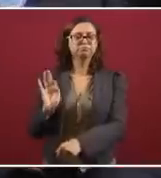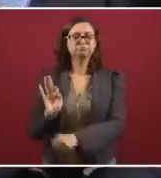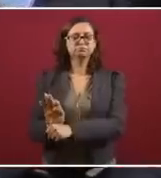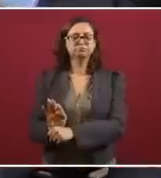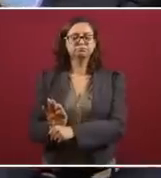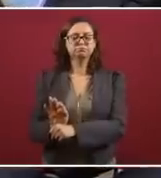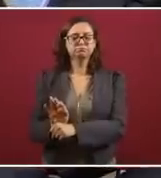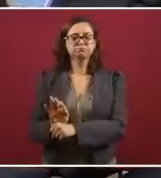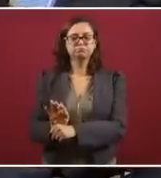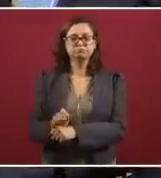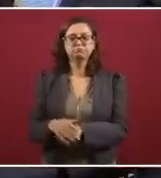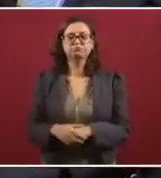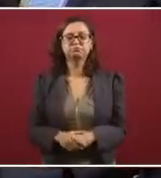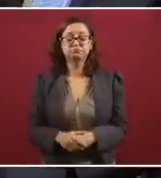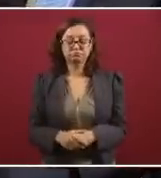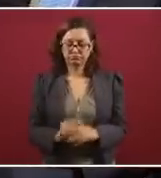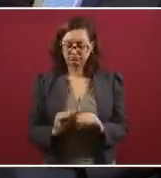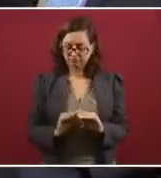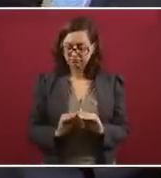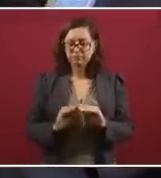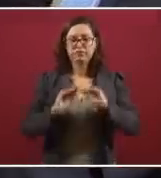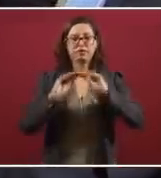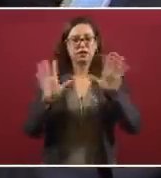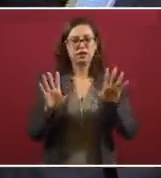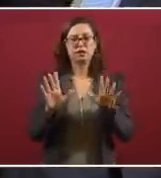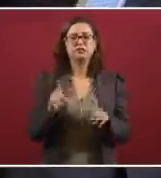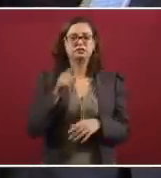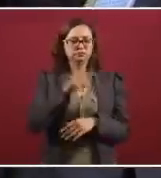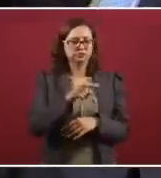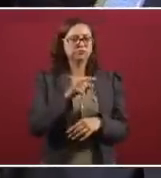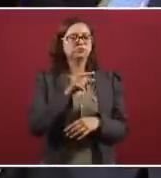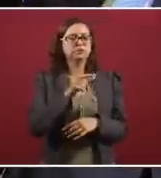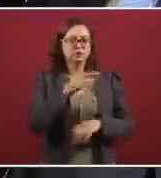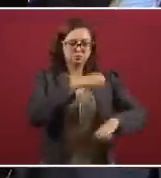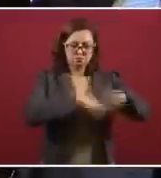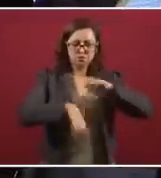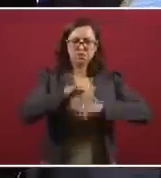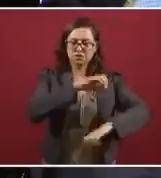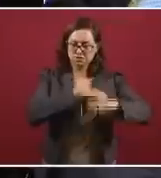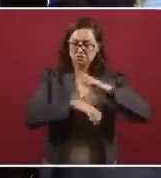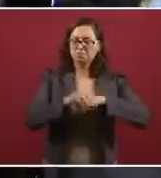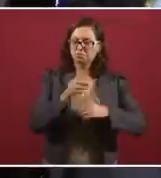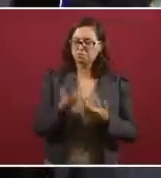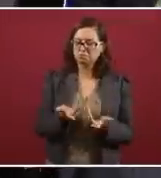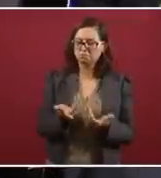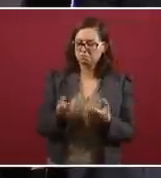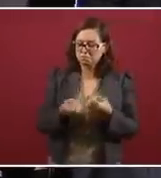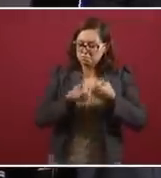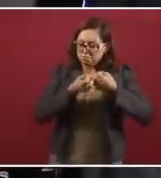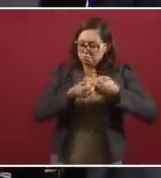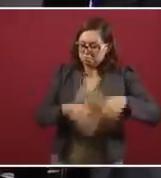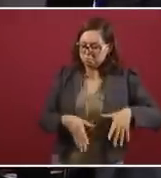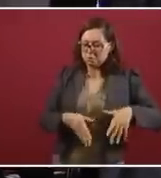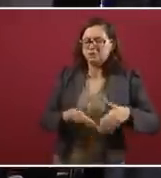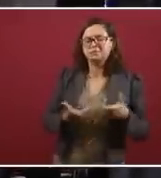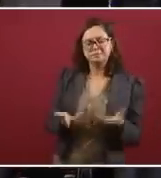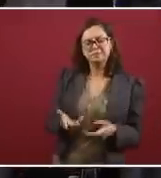Hay una aportación de las empresas en cuanto a